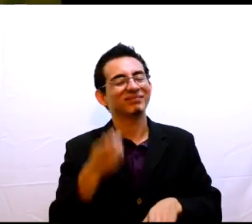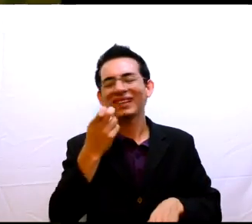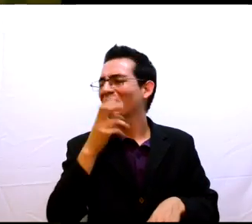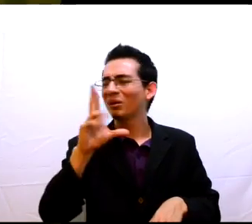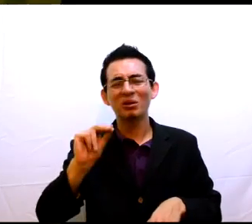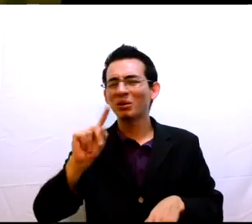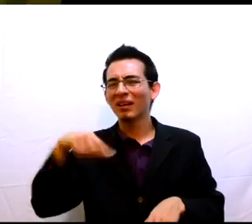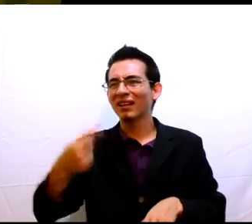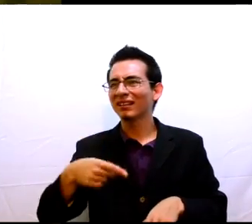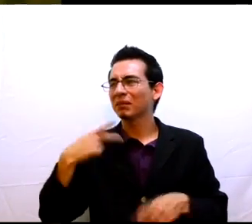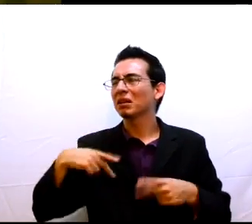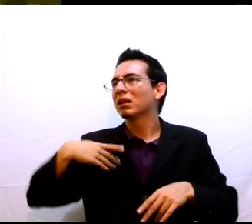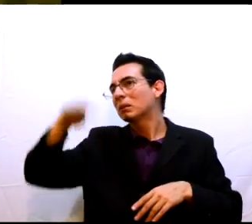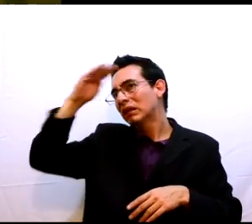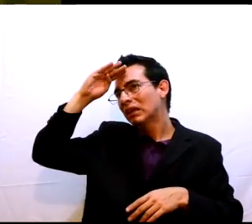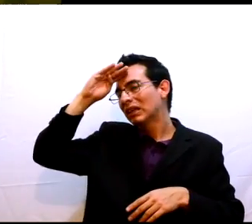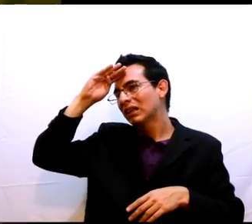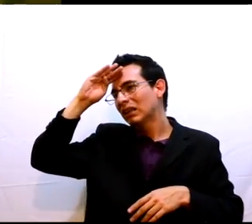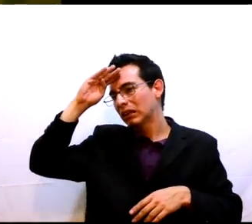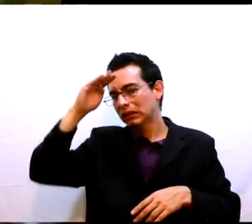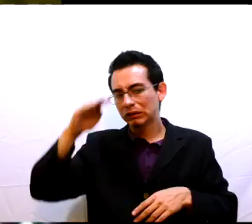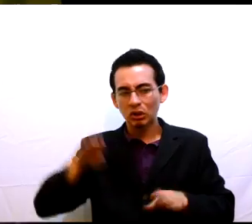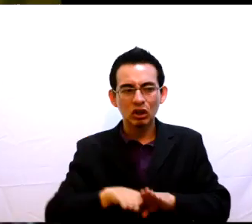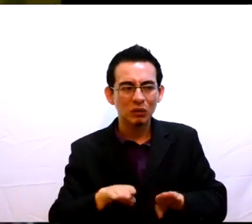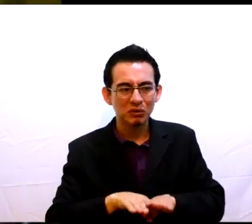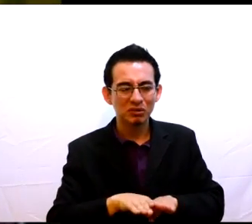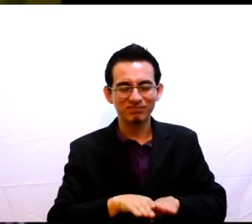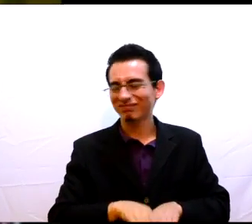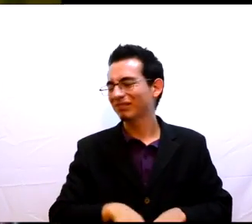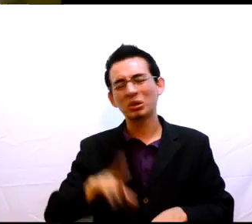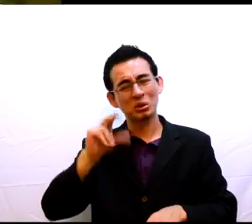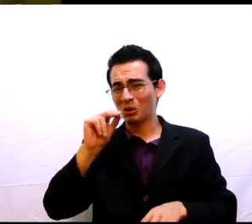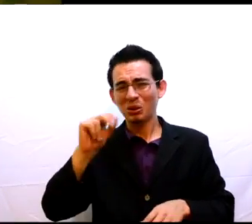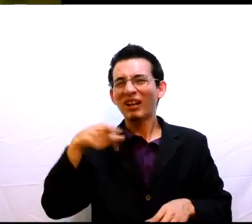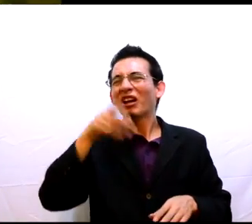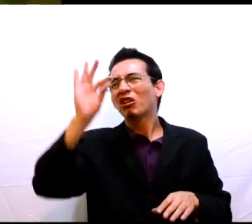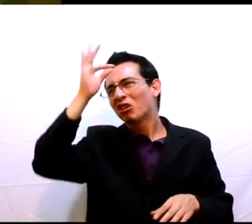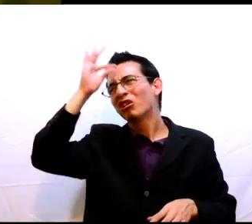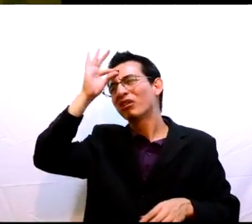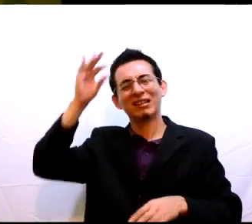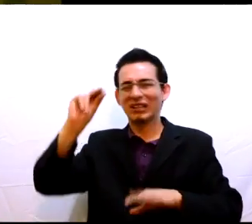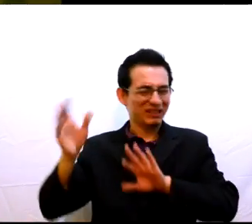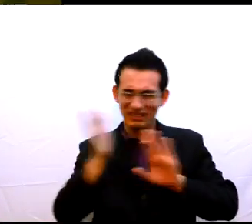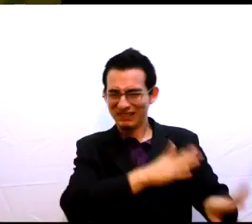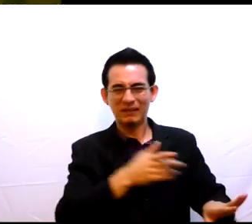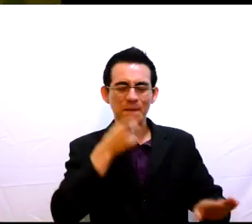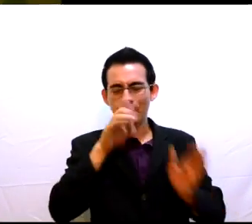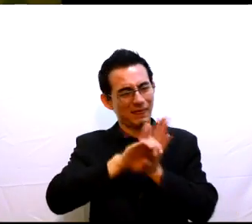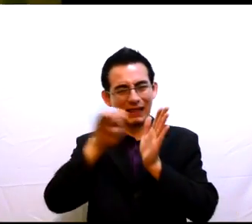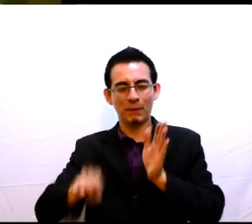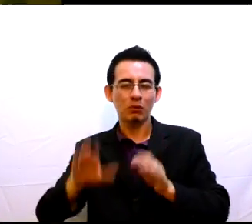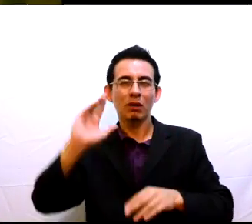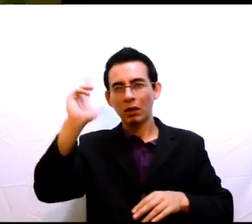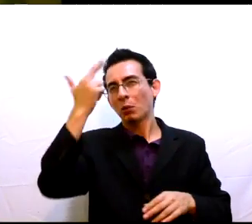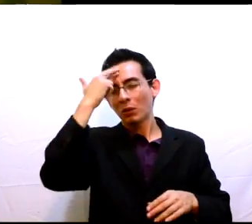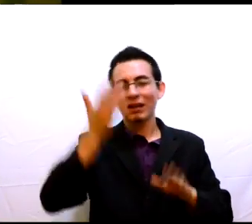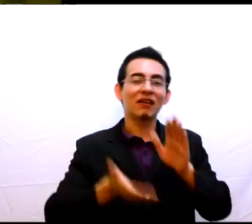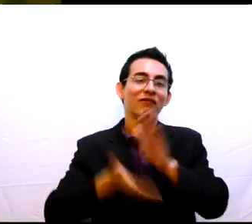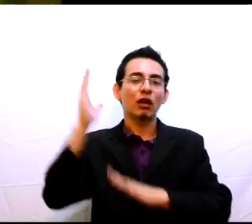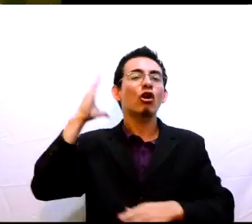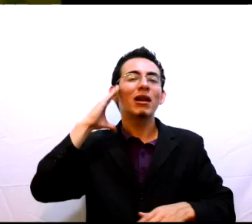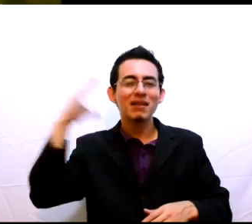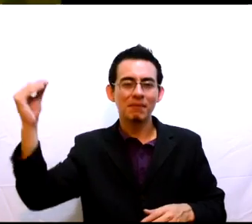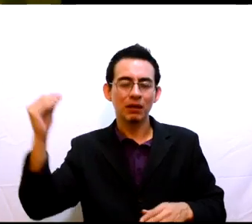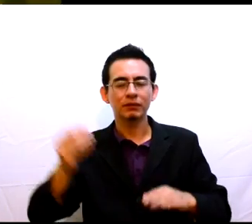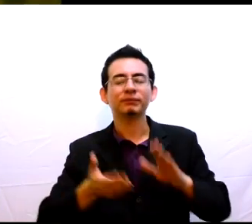los bienes materiales que sucederán con ellos el otro día que andábamos en colima salimos a predicando y